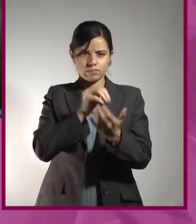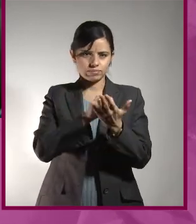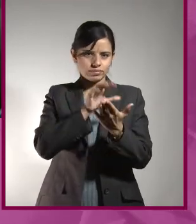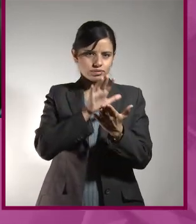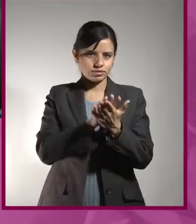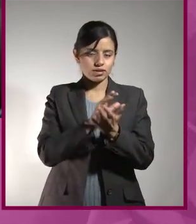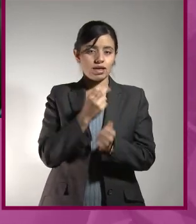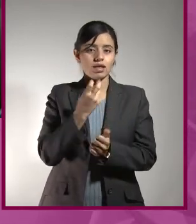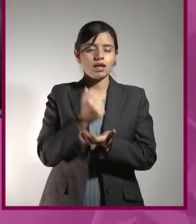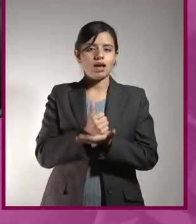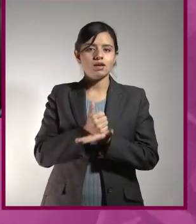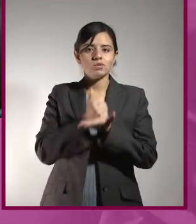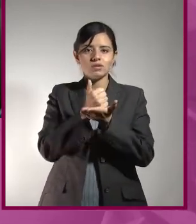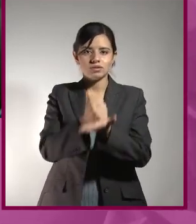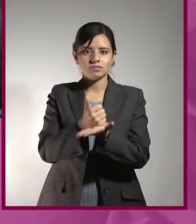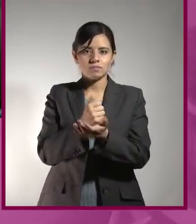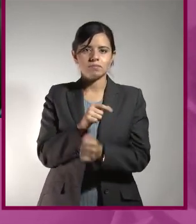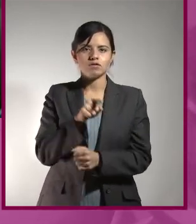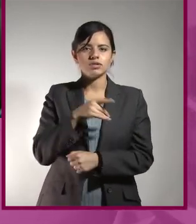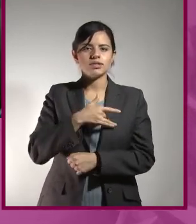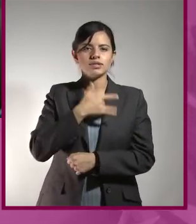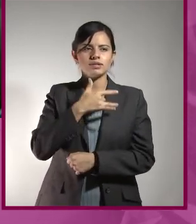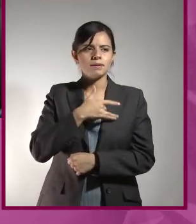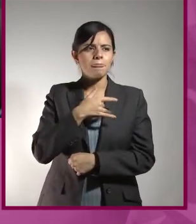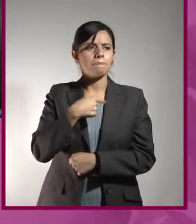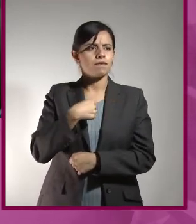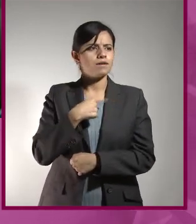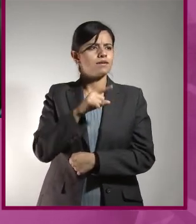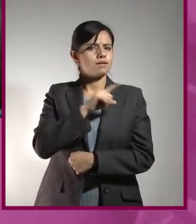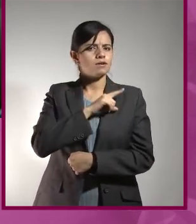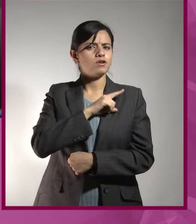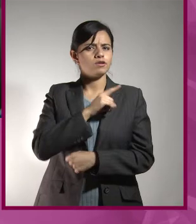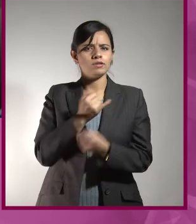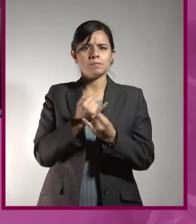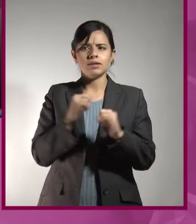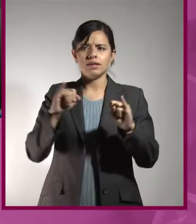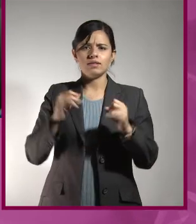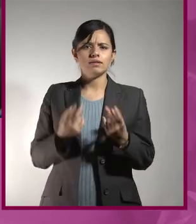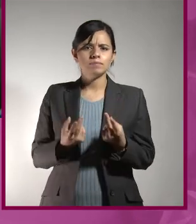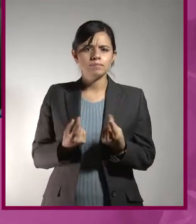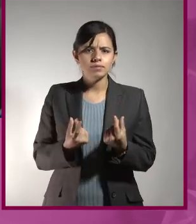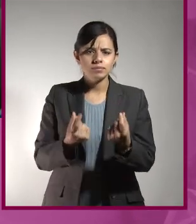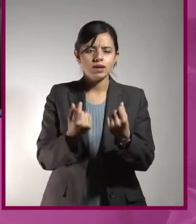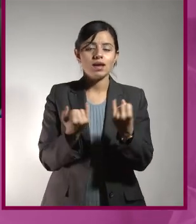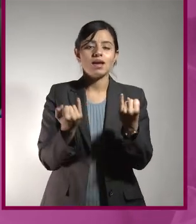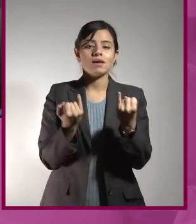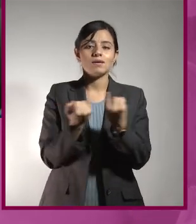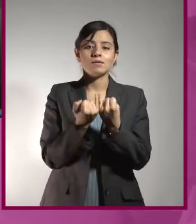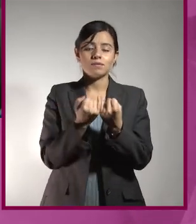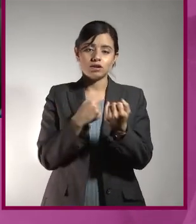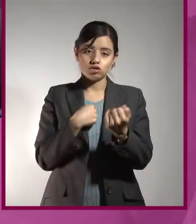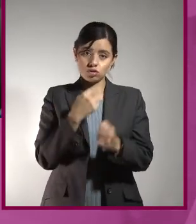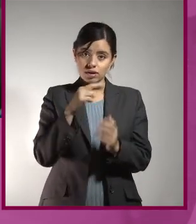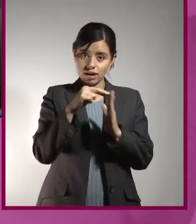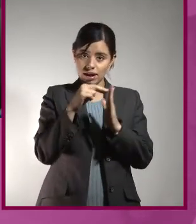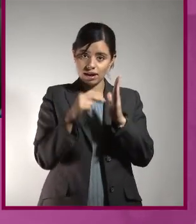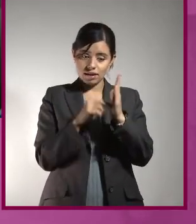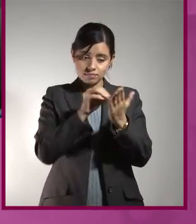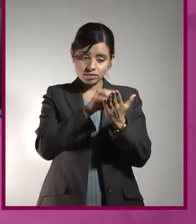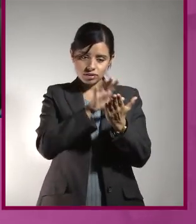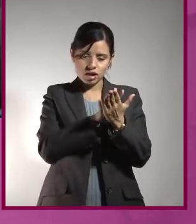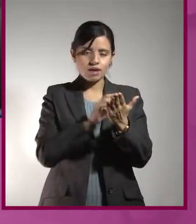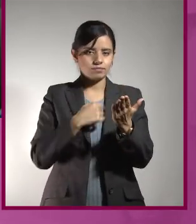te podrá ayudar a sentirte más autónoma y respetar tus